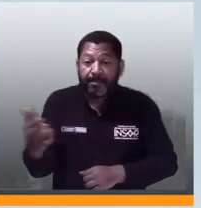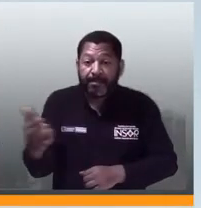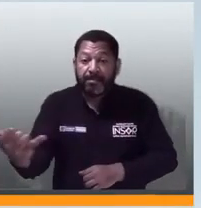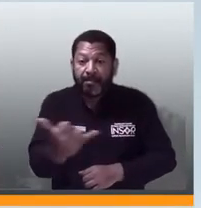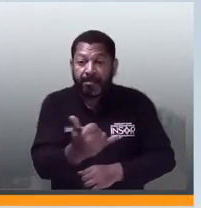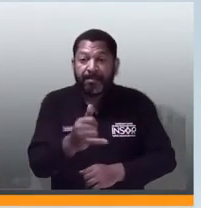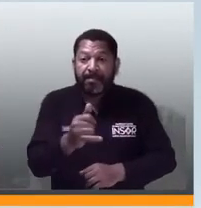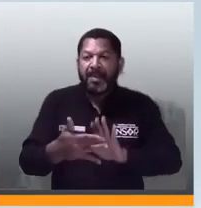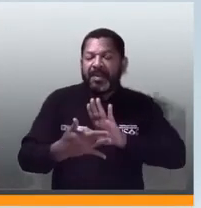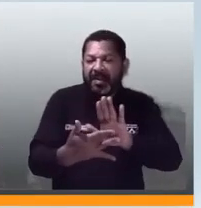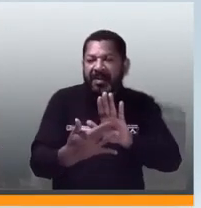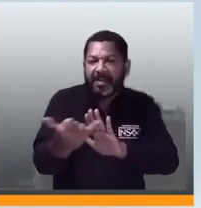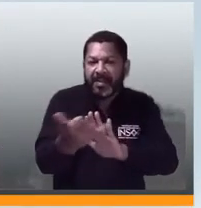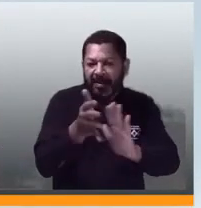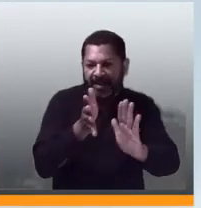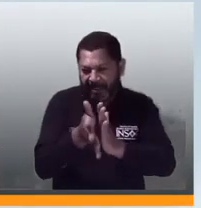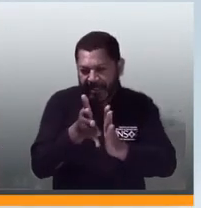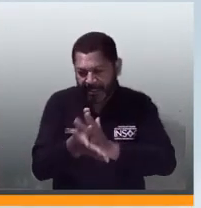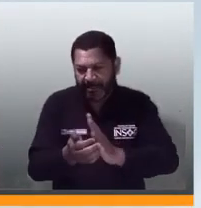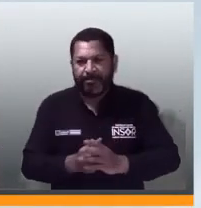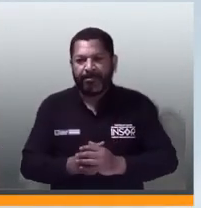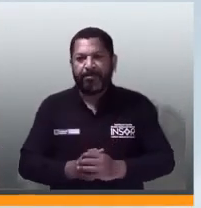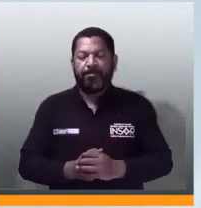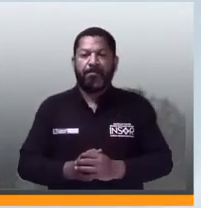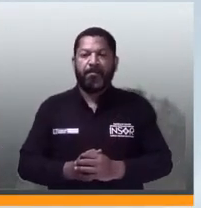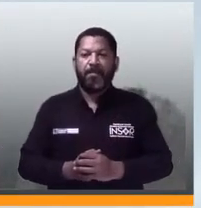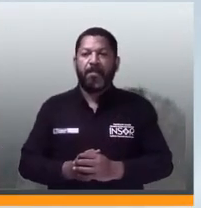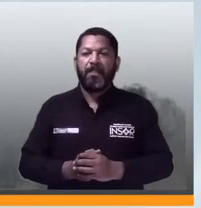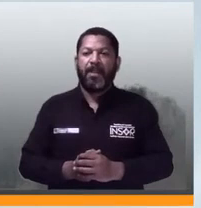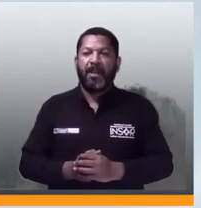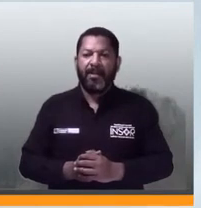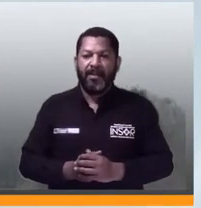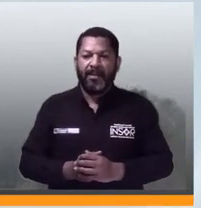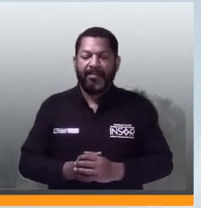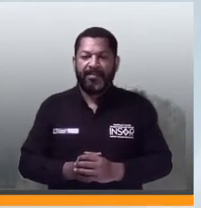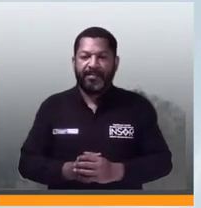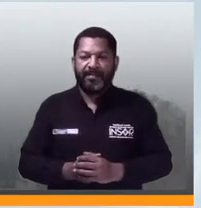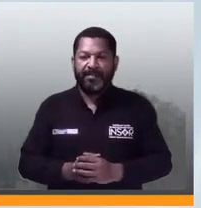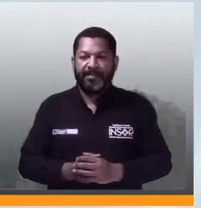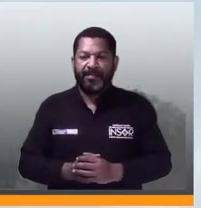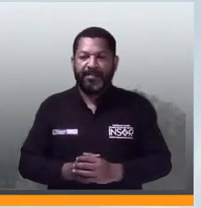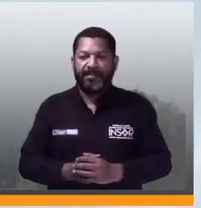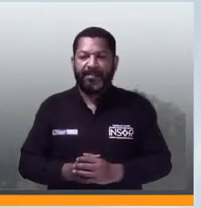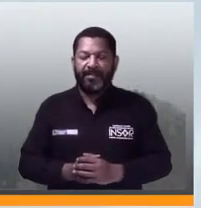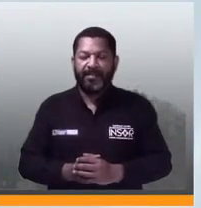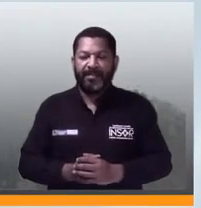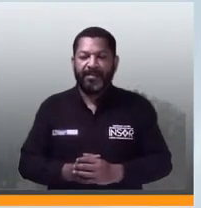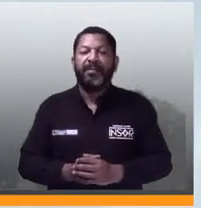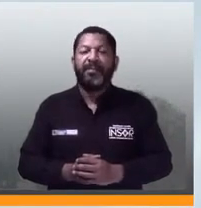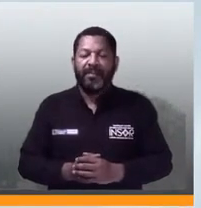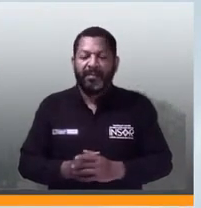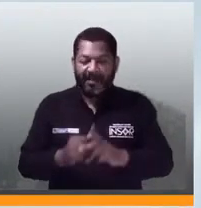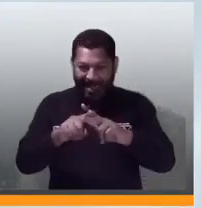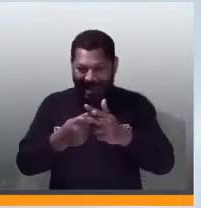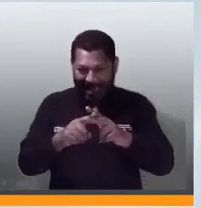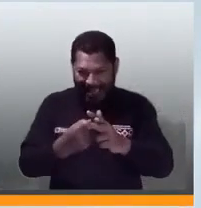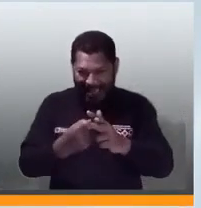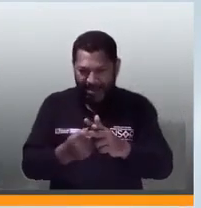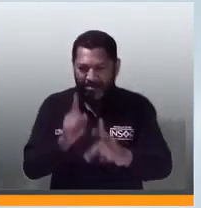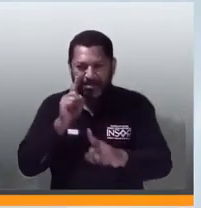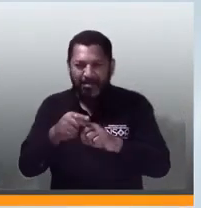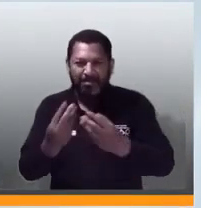actividades presentando esta información. Dentro del ejercicio también que hicimos con estos talleres, esto